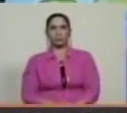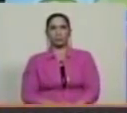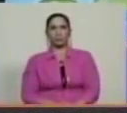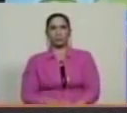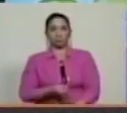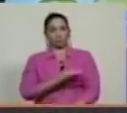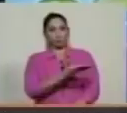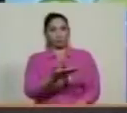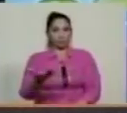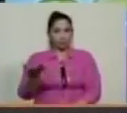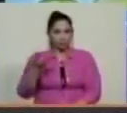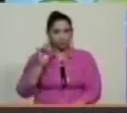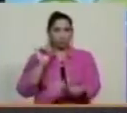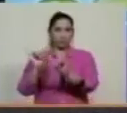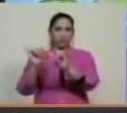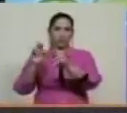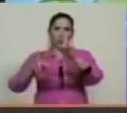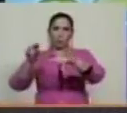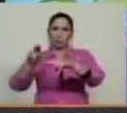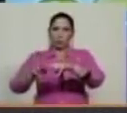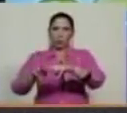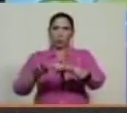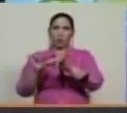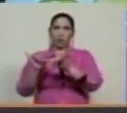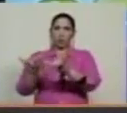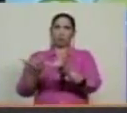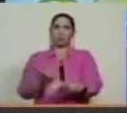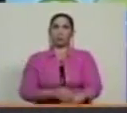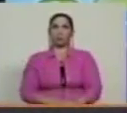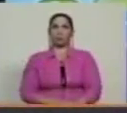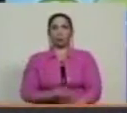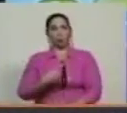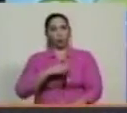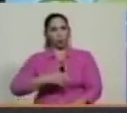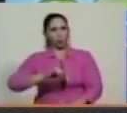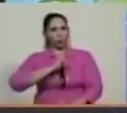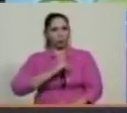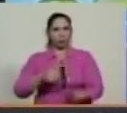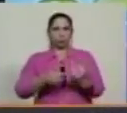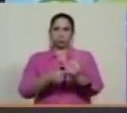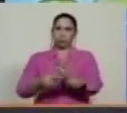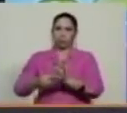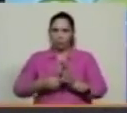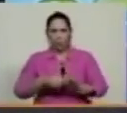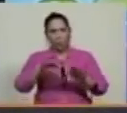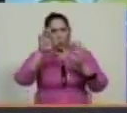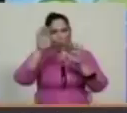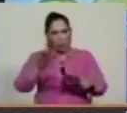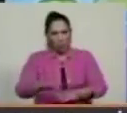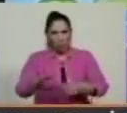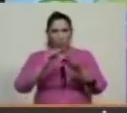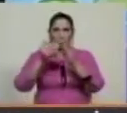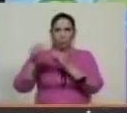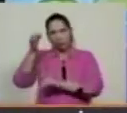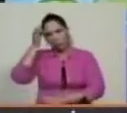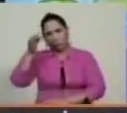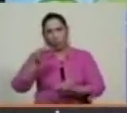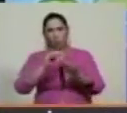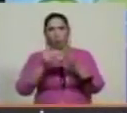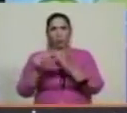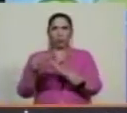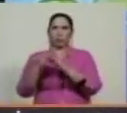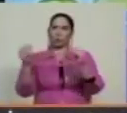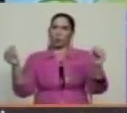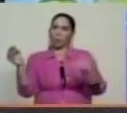Ustedes mismos han sido los constructores de eso. Pero nosotros tenemos identificado, y eso está a la orden de las comunas, del Ministerio de las Comunas, de los consejos comunales de